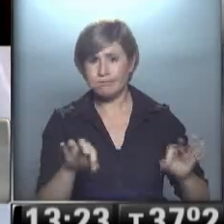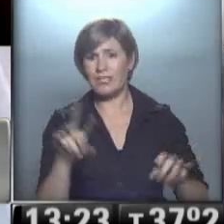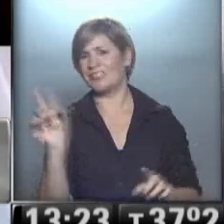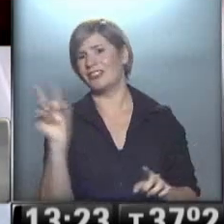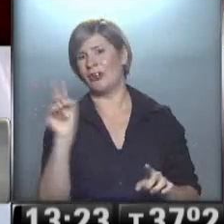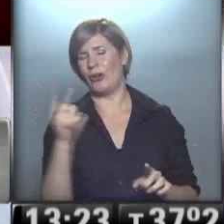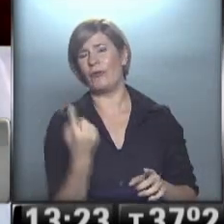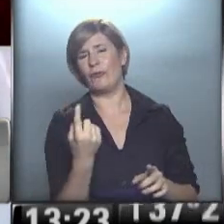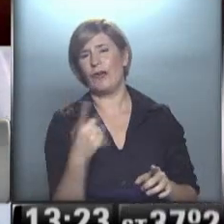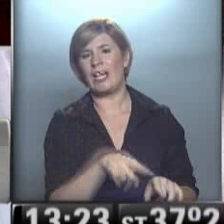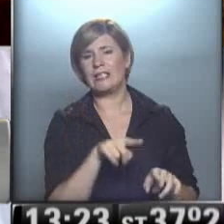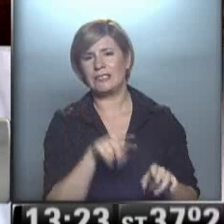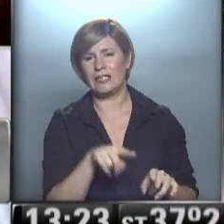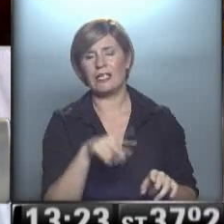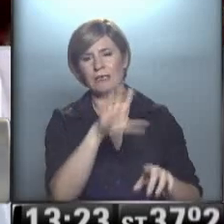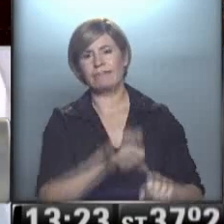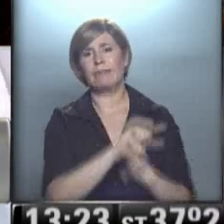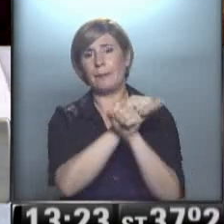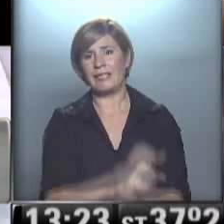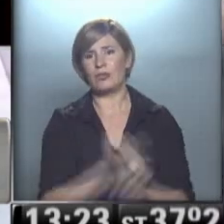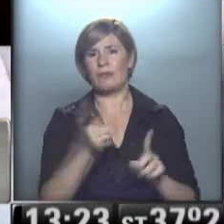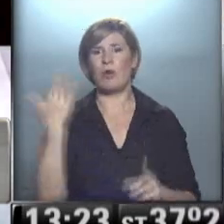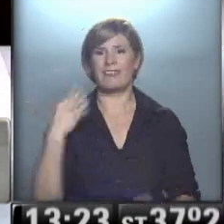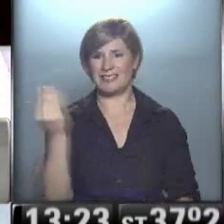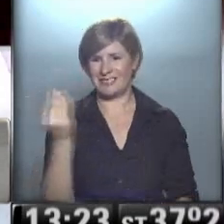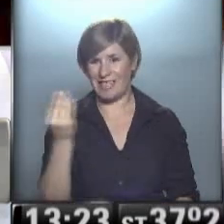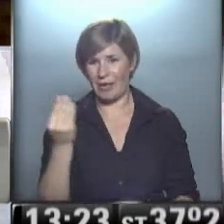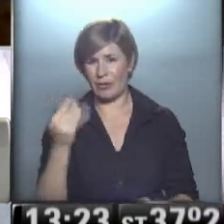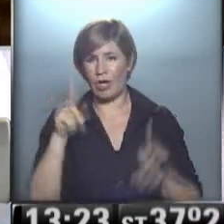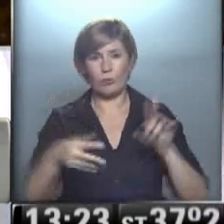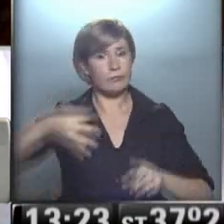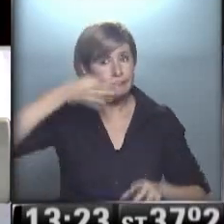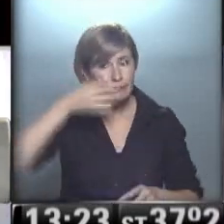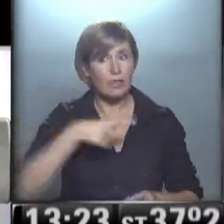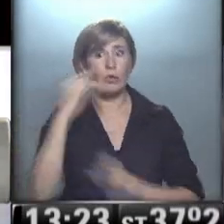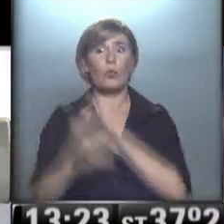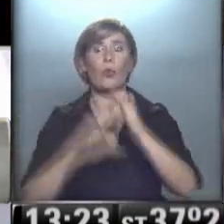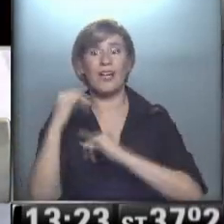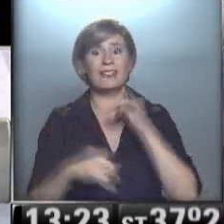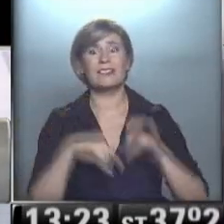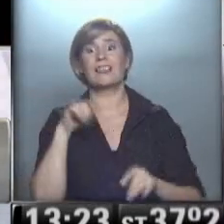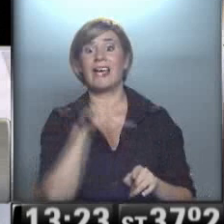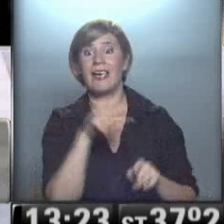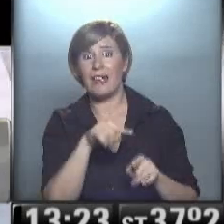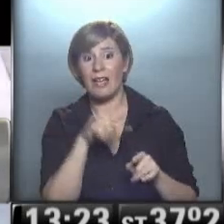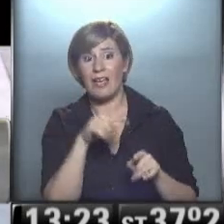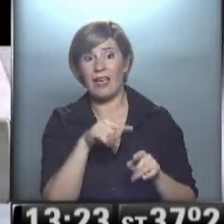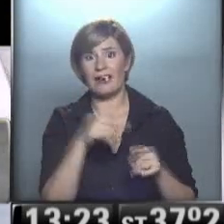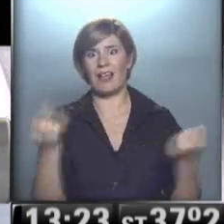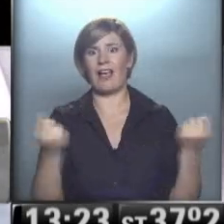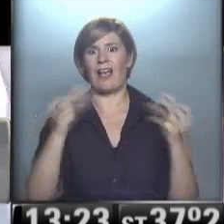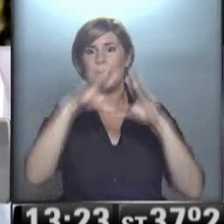la casa y quedó detenido el mismo sábado. Hay testigos que mencionan que este suboficial salió con su